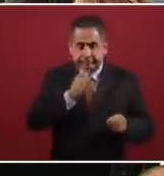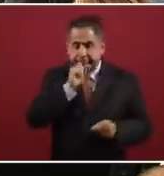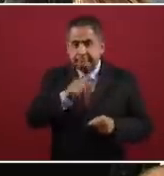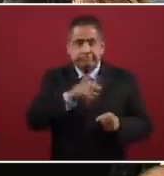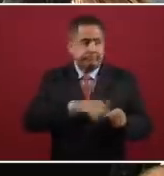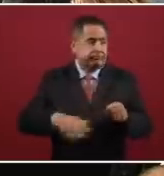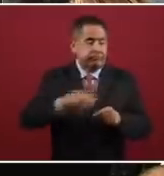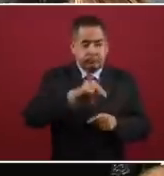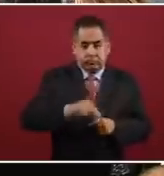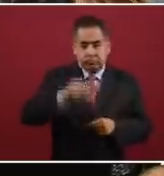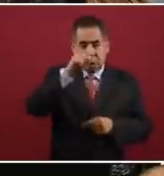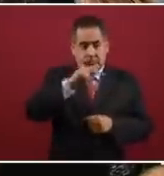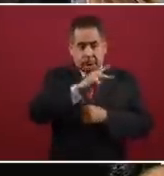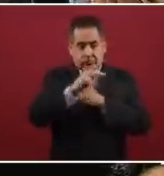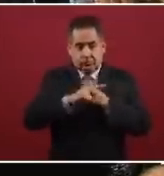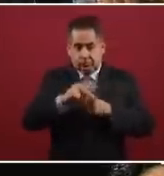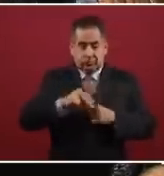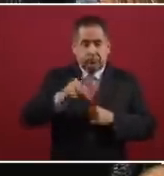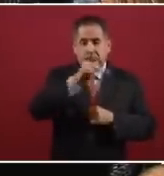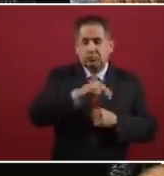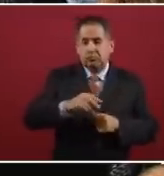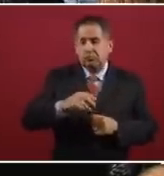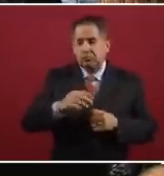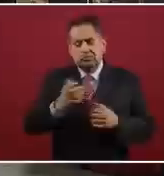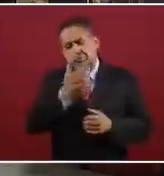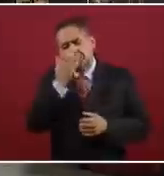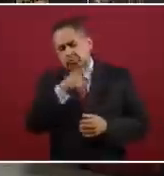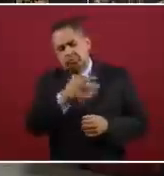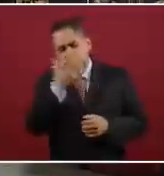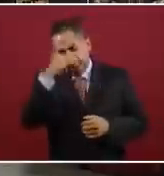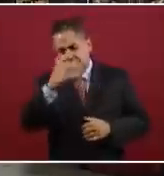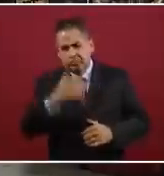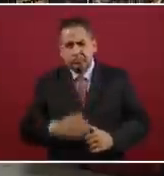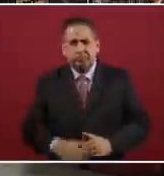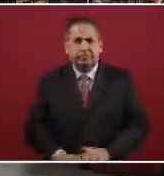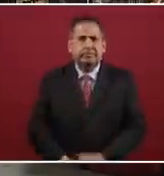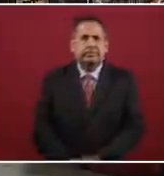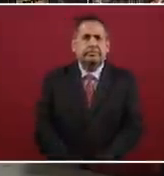todo el norte del país, y mucha tradición.